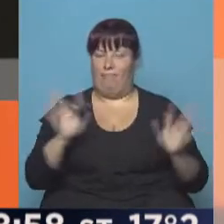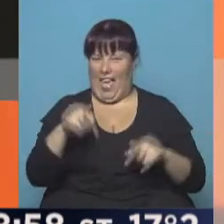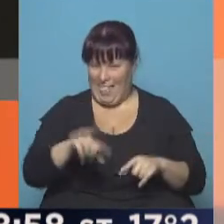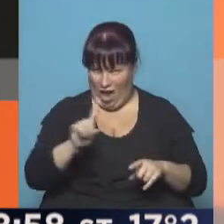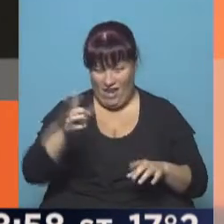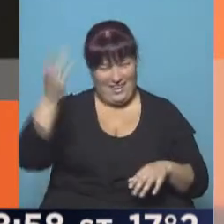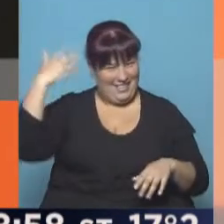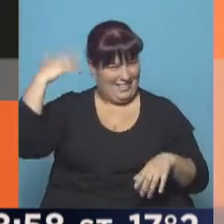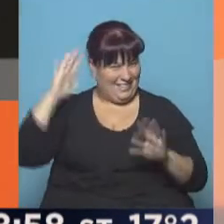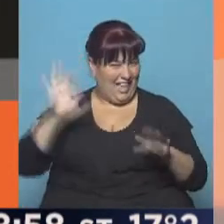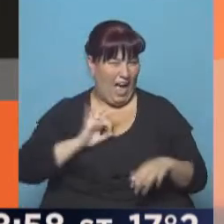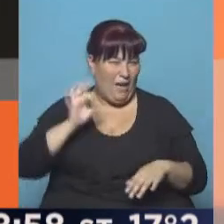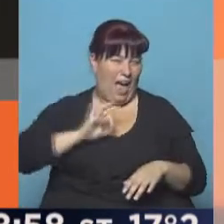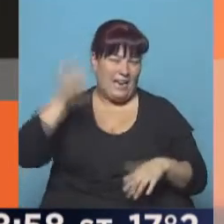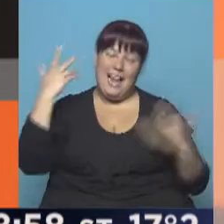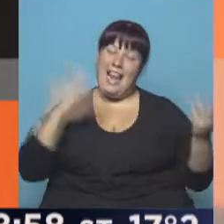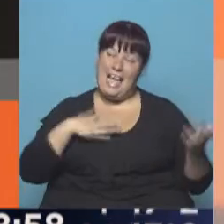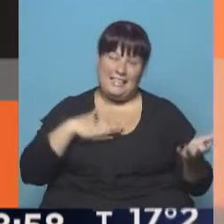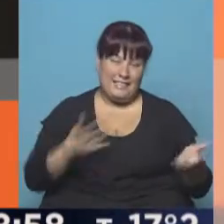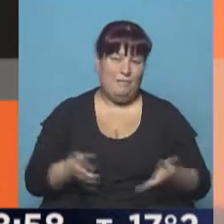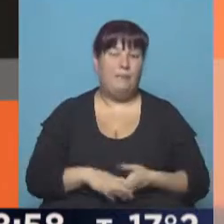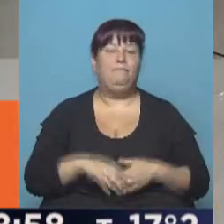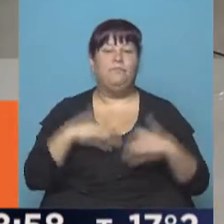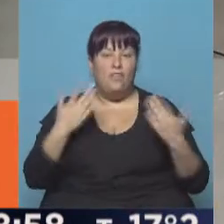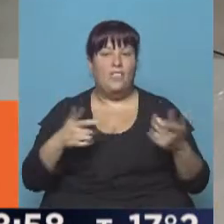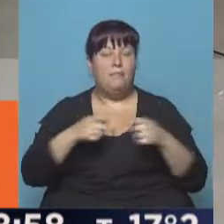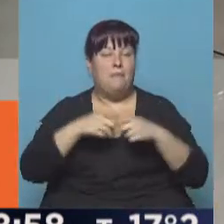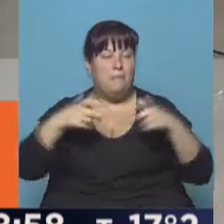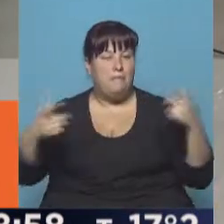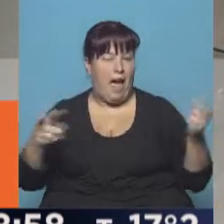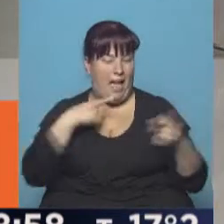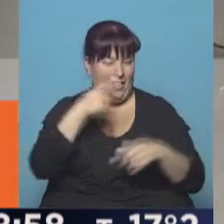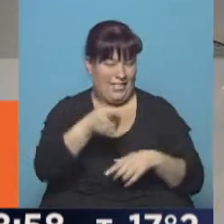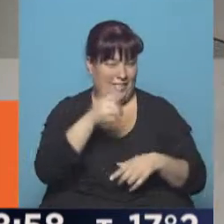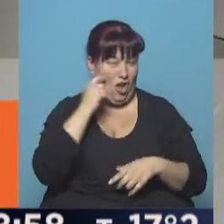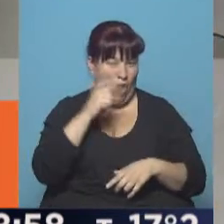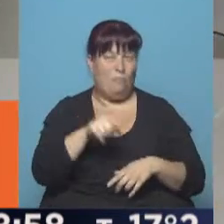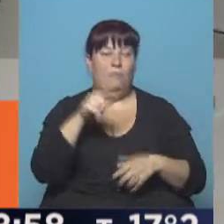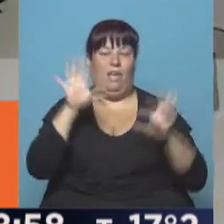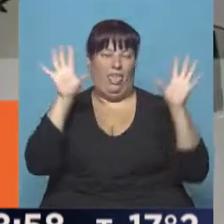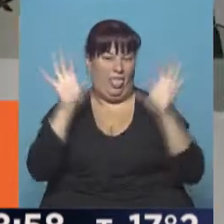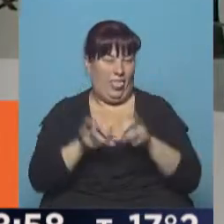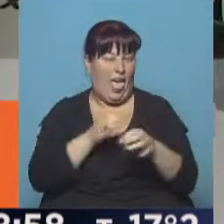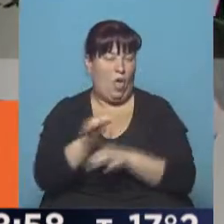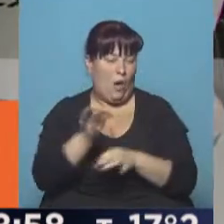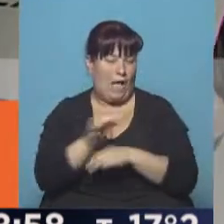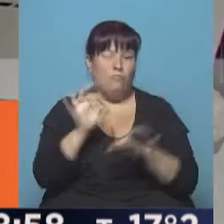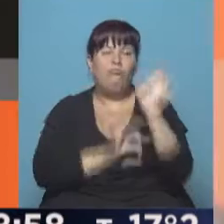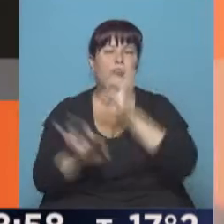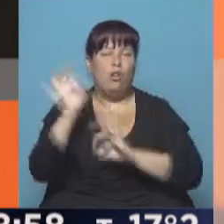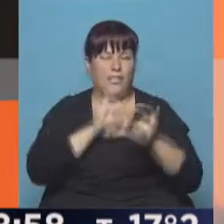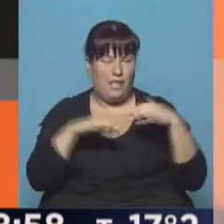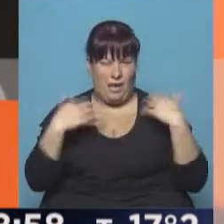este año que se trata de muchas décadas lamentablemente no entonces se va incrementando como bien dice gustavo este deterioro en la educación de un porcentaje